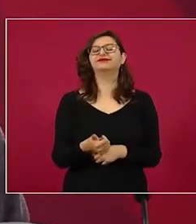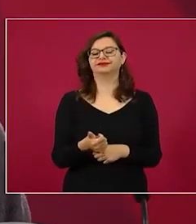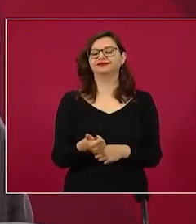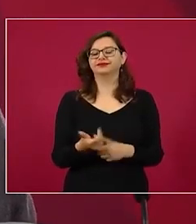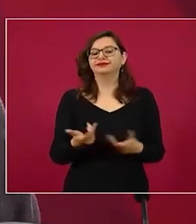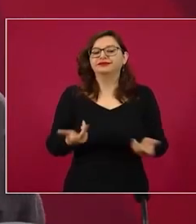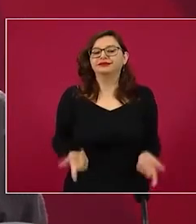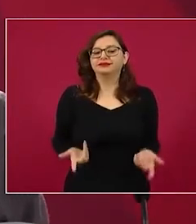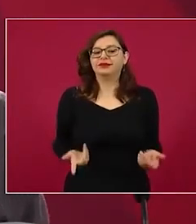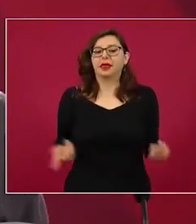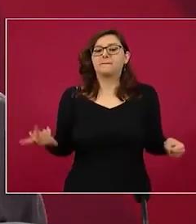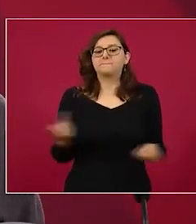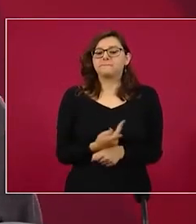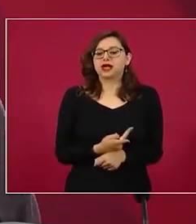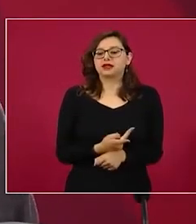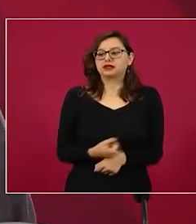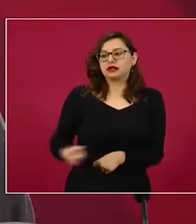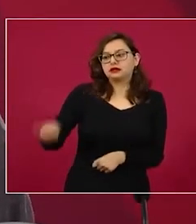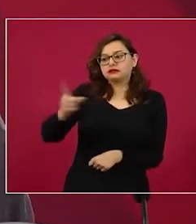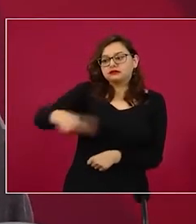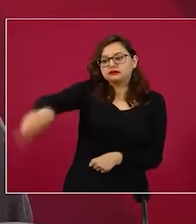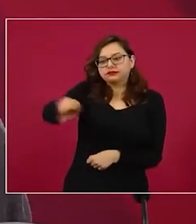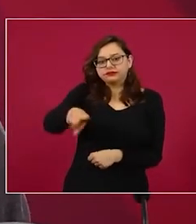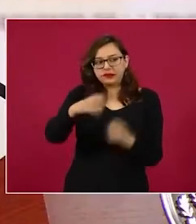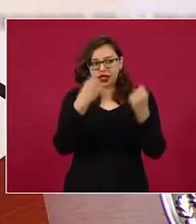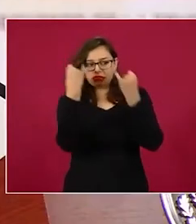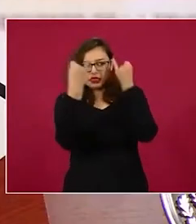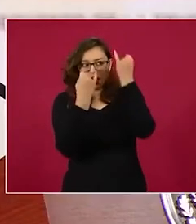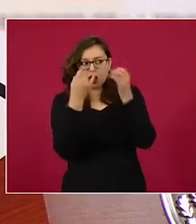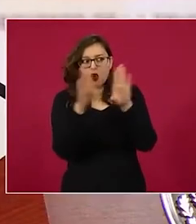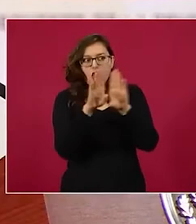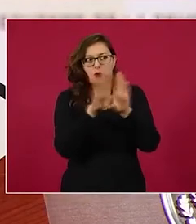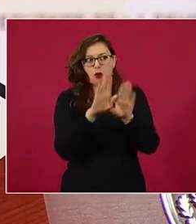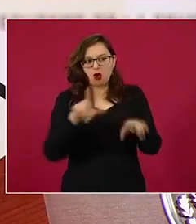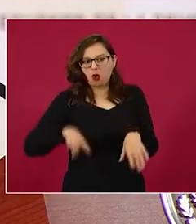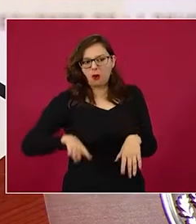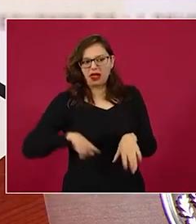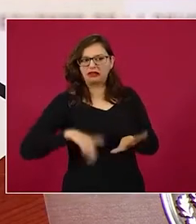para debilitar la autoridad